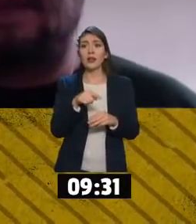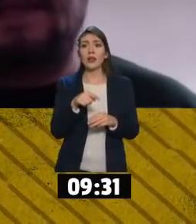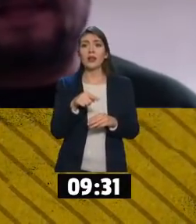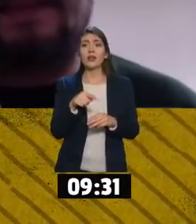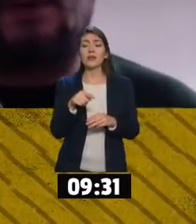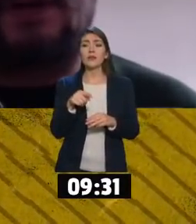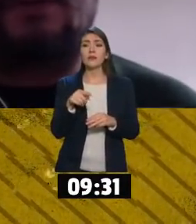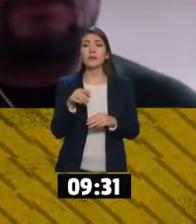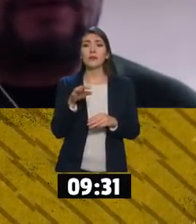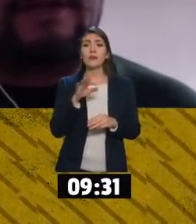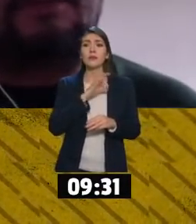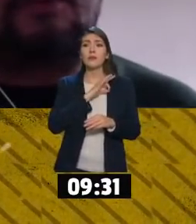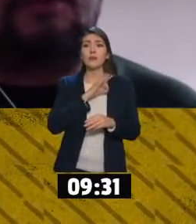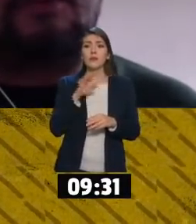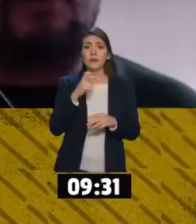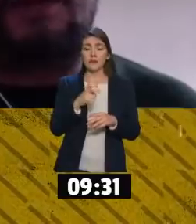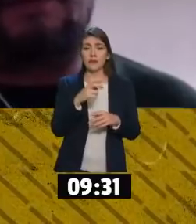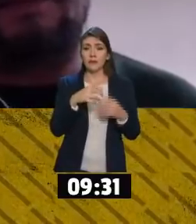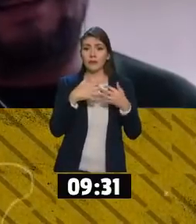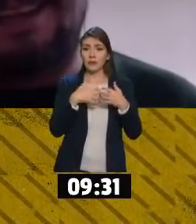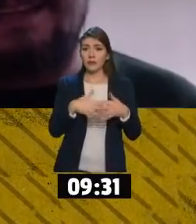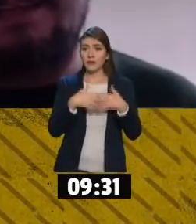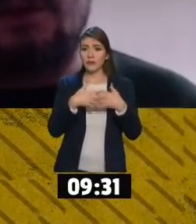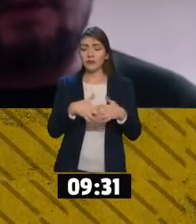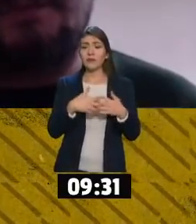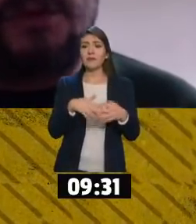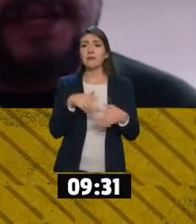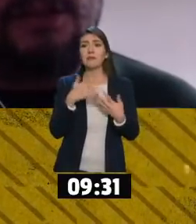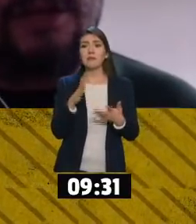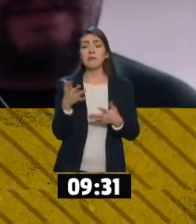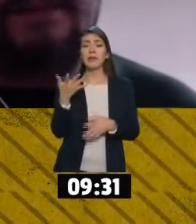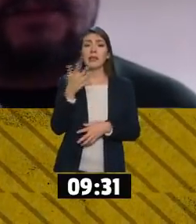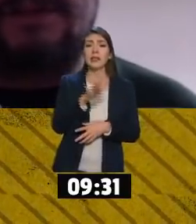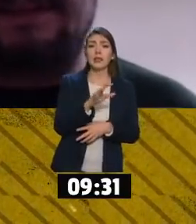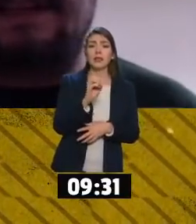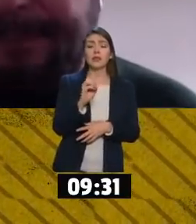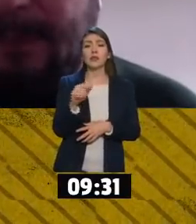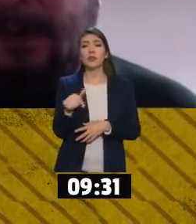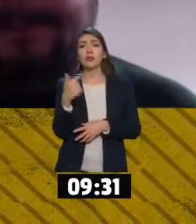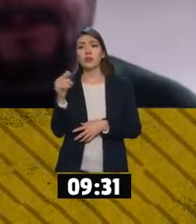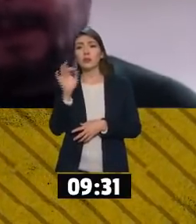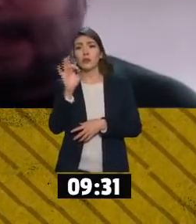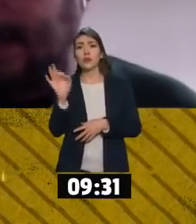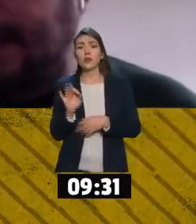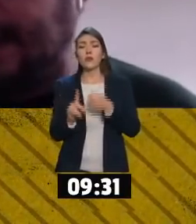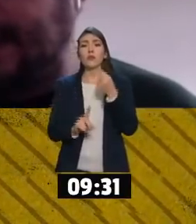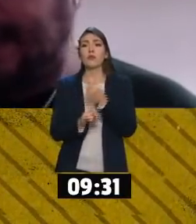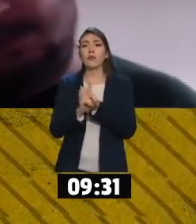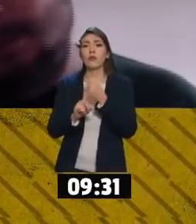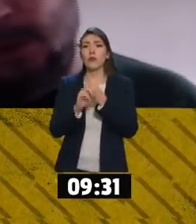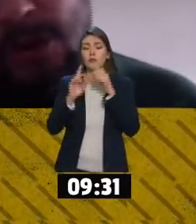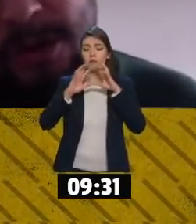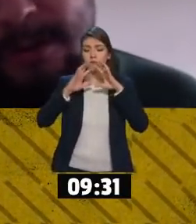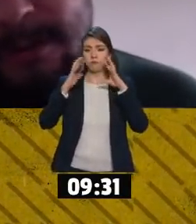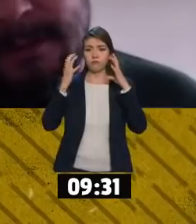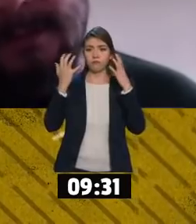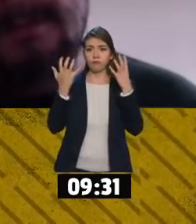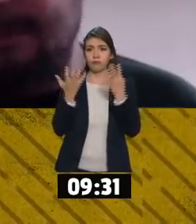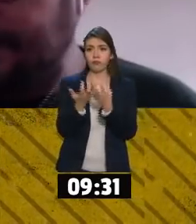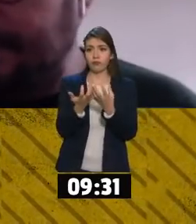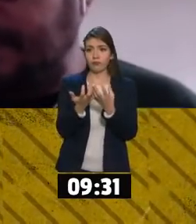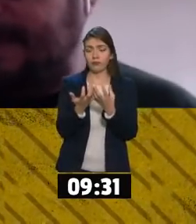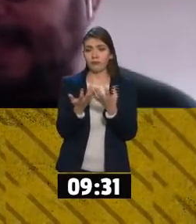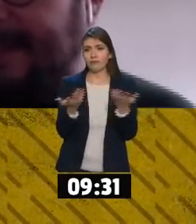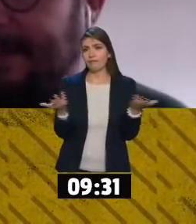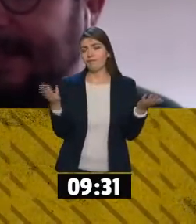ya catalogar como de responsable entre el 10 y el 12% de las emisiones a la atmósfera. Pues sí. Ay, no más. Es un montón.